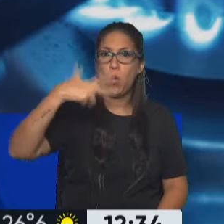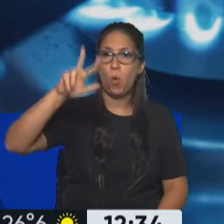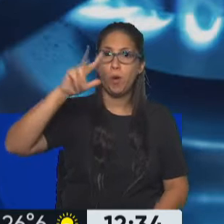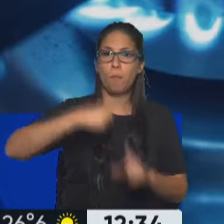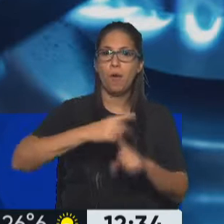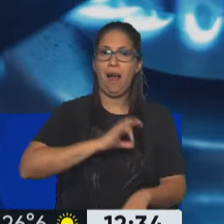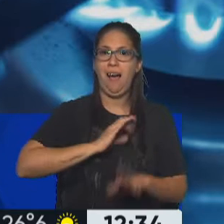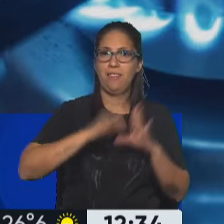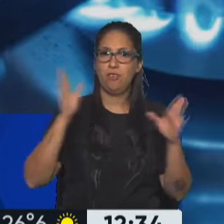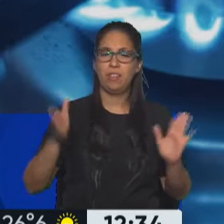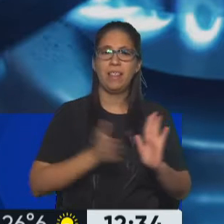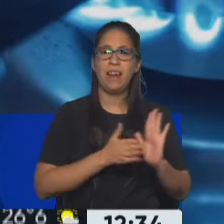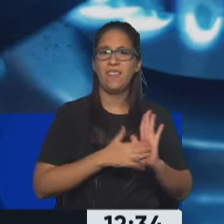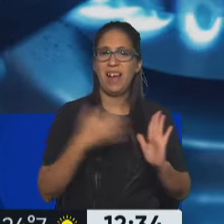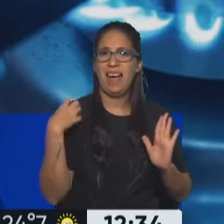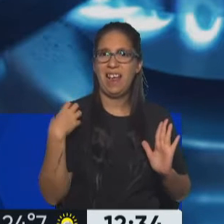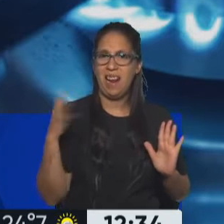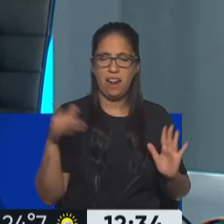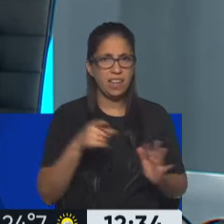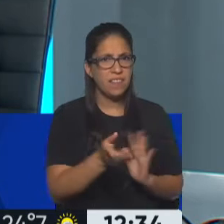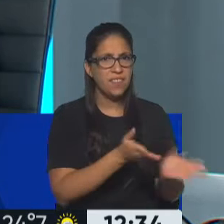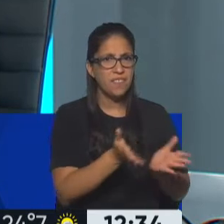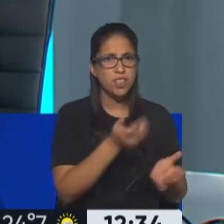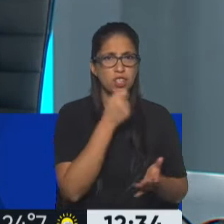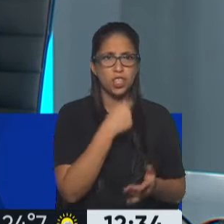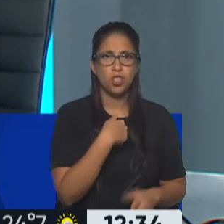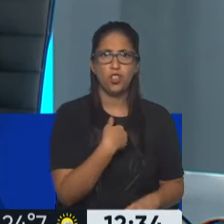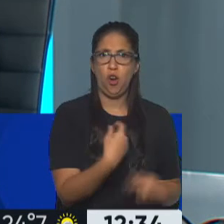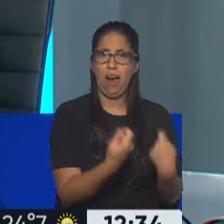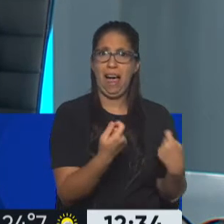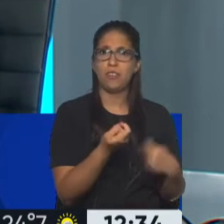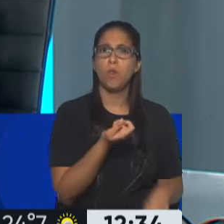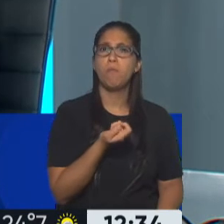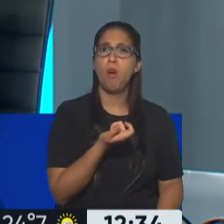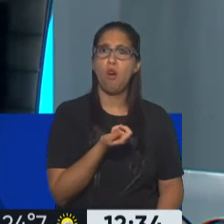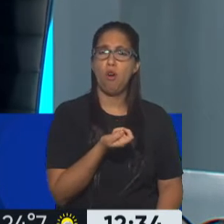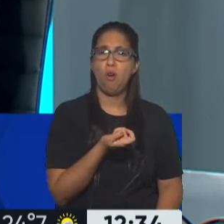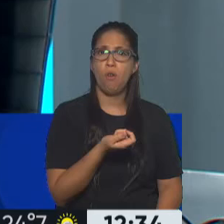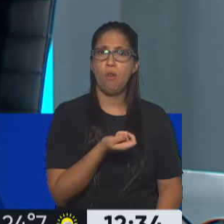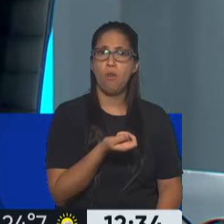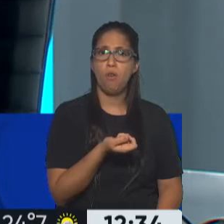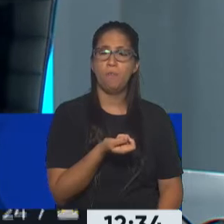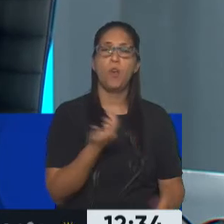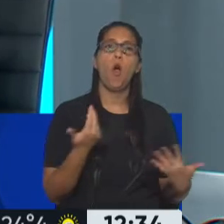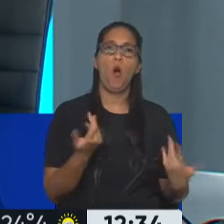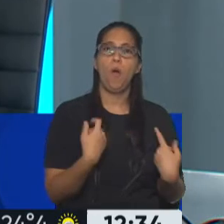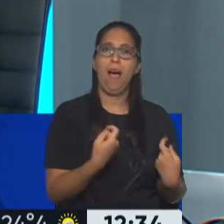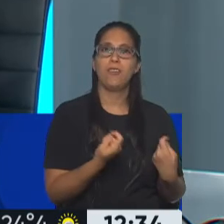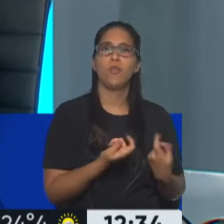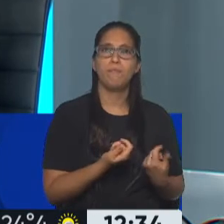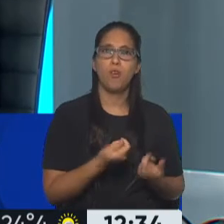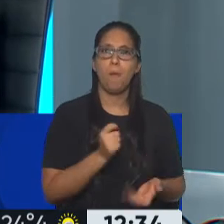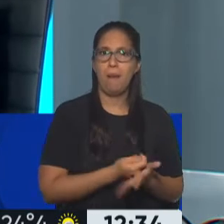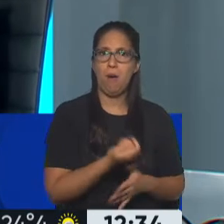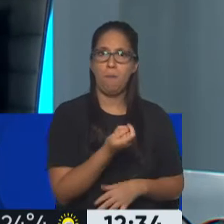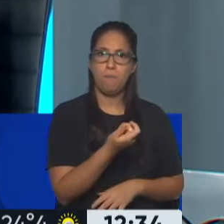tarifa general. ¿Y va a haber algún beneficio para el ahorro de energía, por ejemplo? Más allá de que, obviamente, uno consume menos, va a pagar menos. Hay